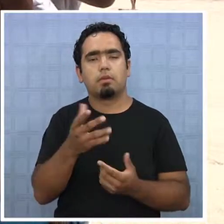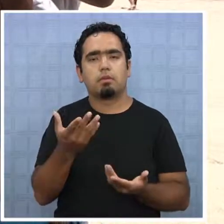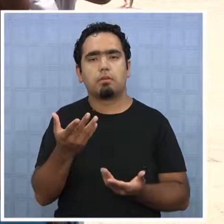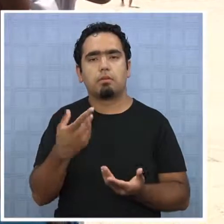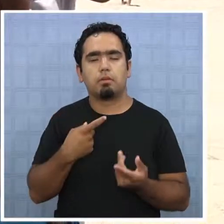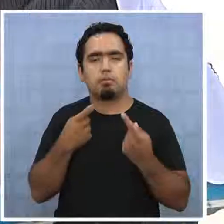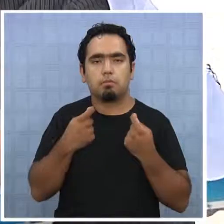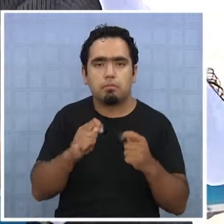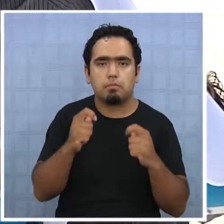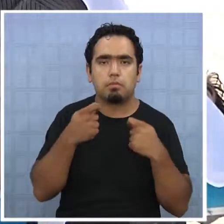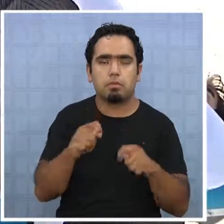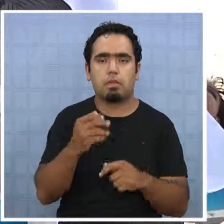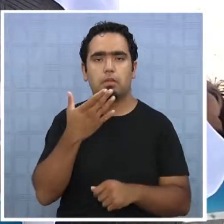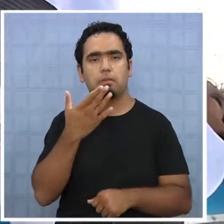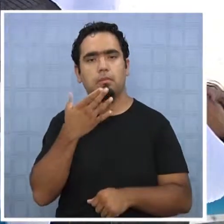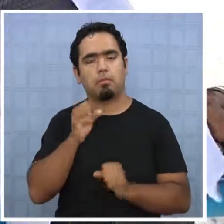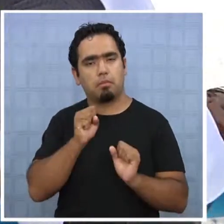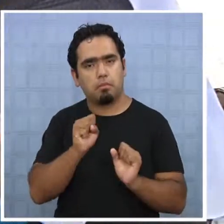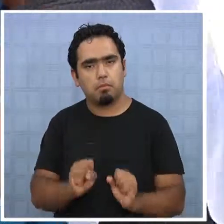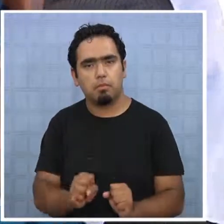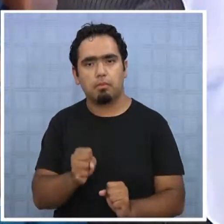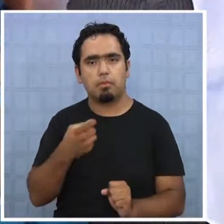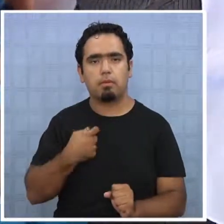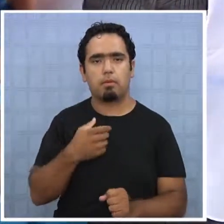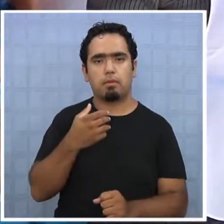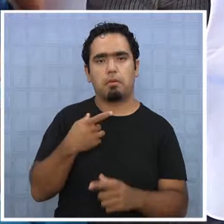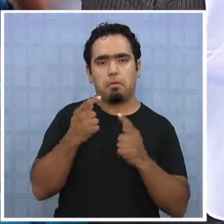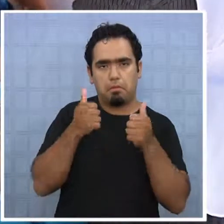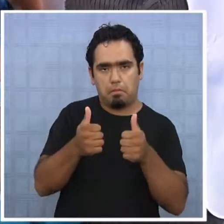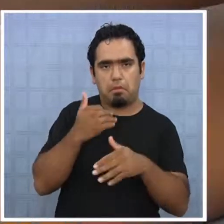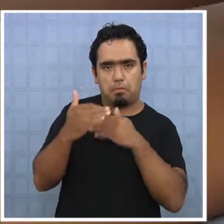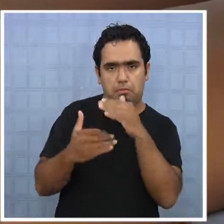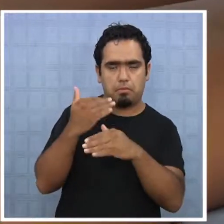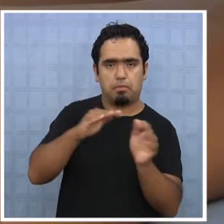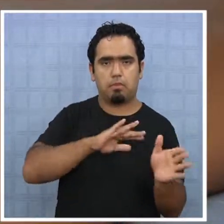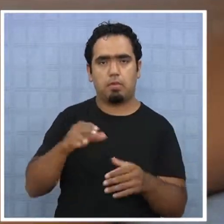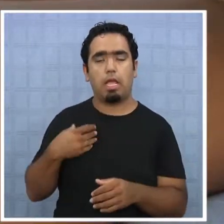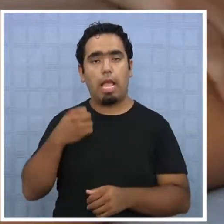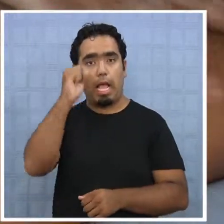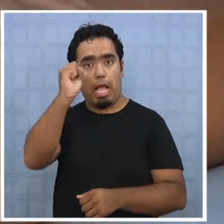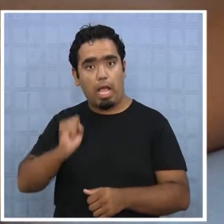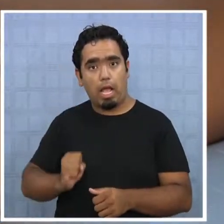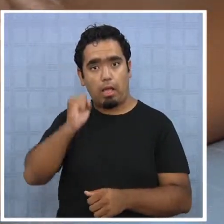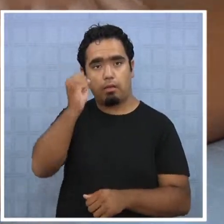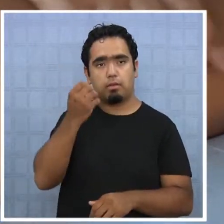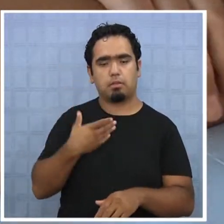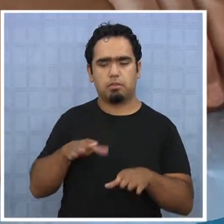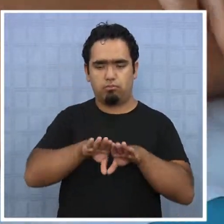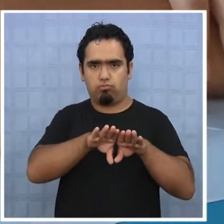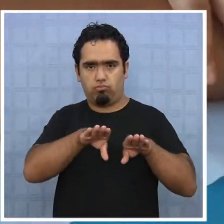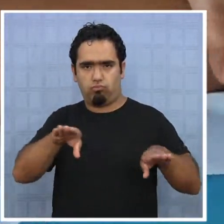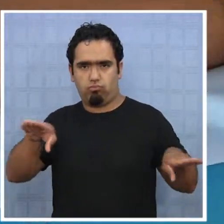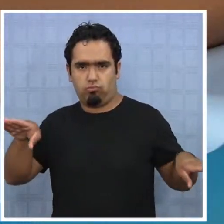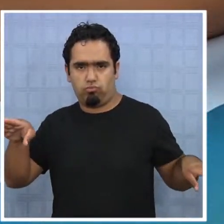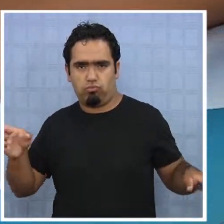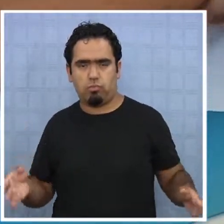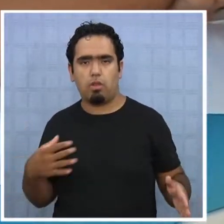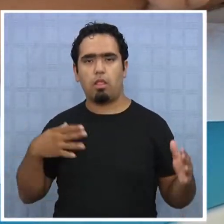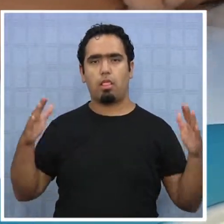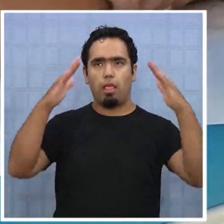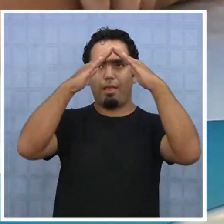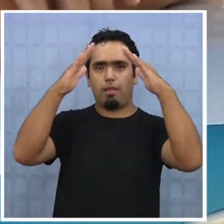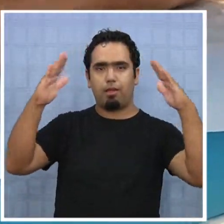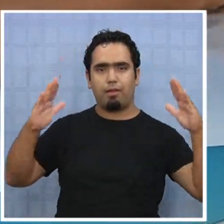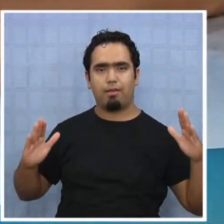y total que podemos también rogar que nos vaya bien. En Cabancha se instalaron toldos, camillas y otros